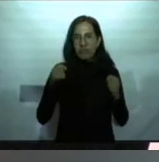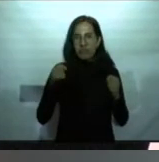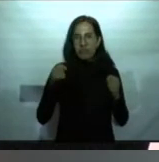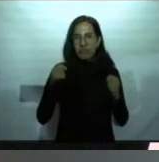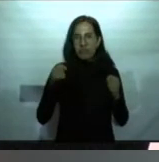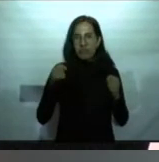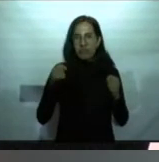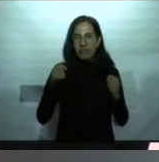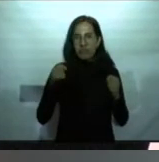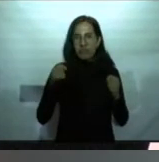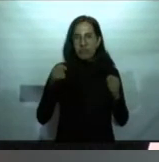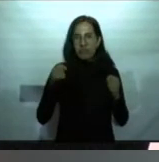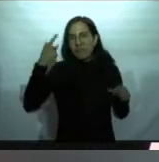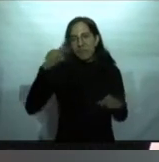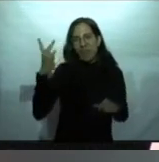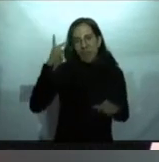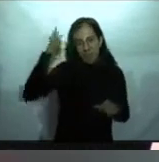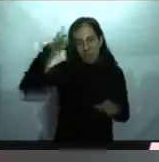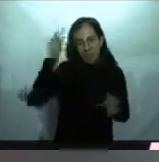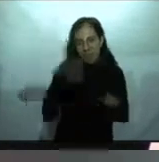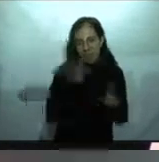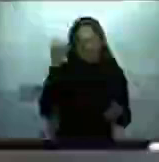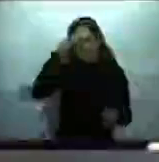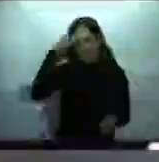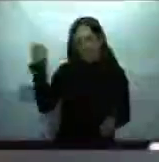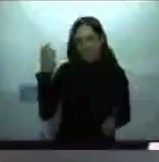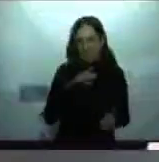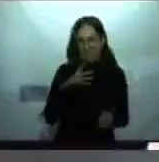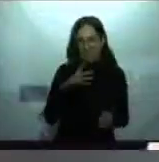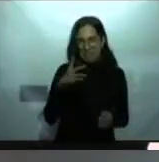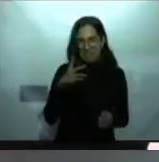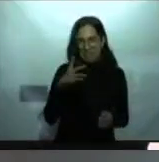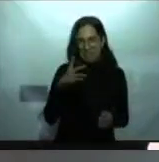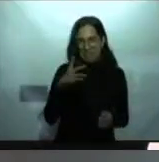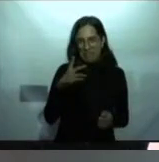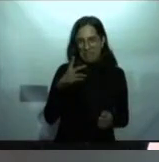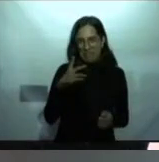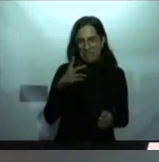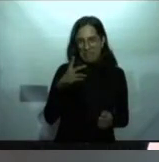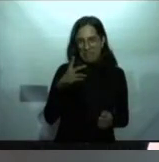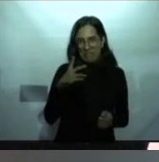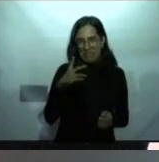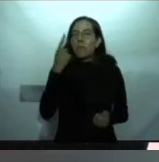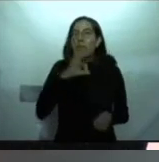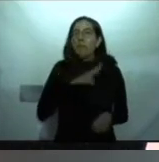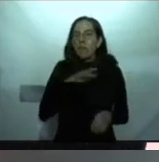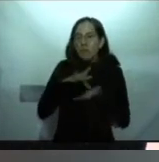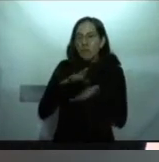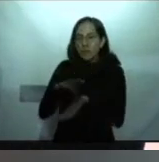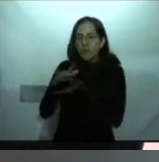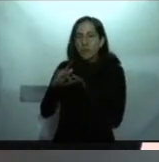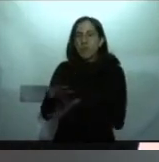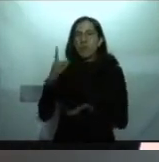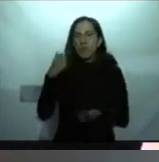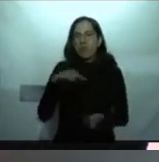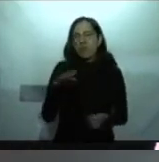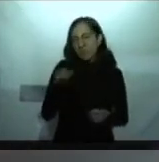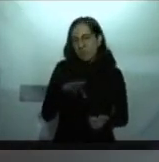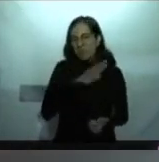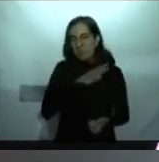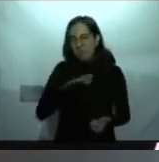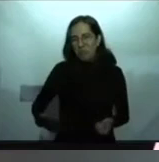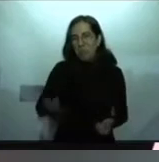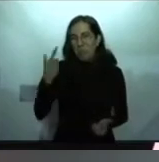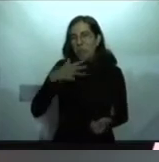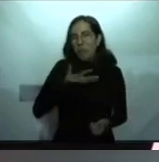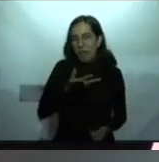llega escondido, necesitamos ordenar el crecimiento y apoyar a los municipios para que haya agua,